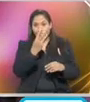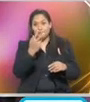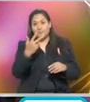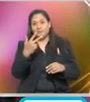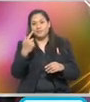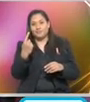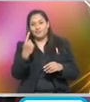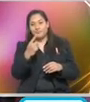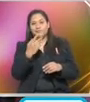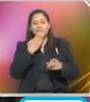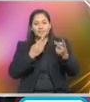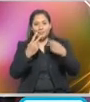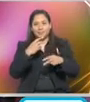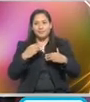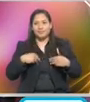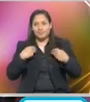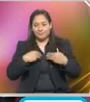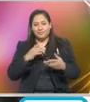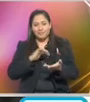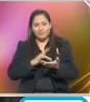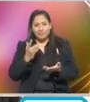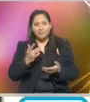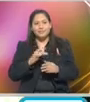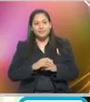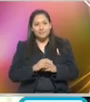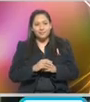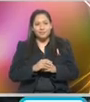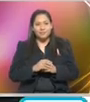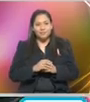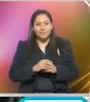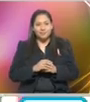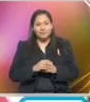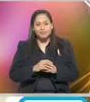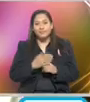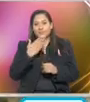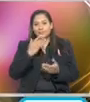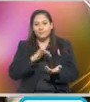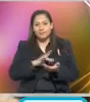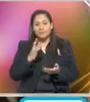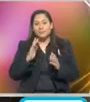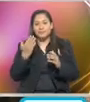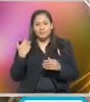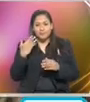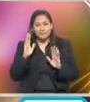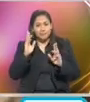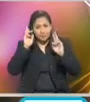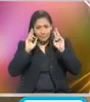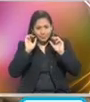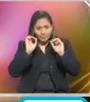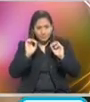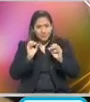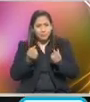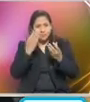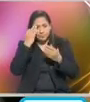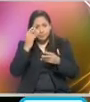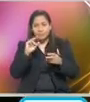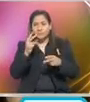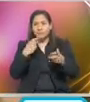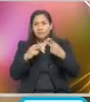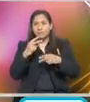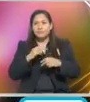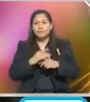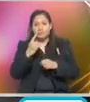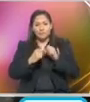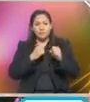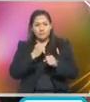381, bienvenidos, chicos. Gracias. Ay, ¿cómo están? Bien, gracias. Hace rato ya que no nos visitaban. ¿Hace cuánto tiempo no venían? Por ahí. Ya